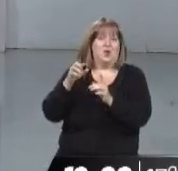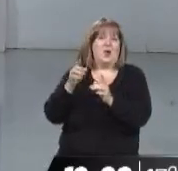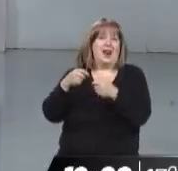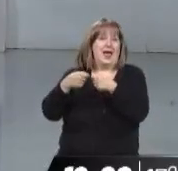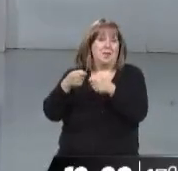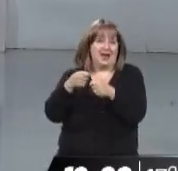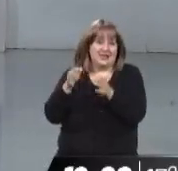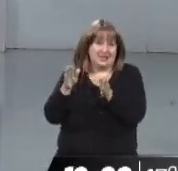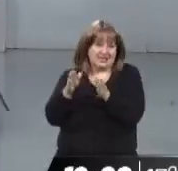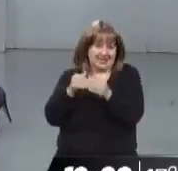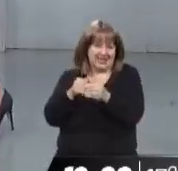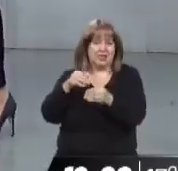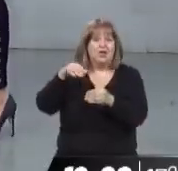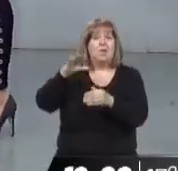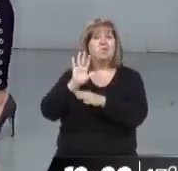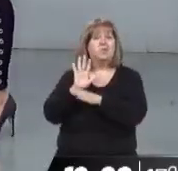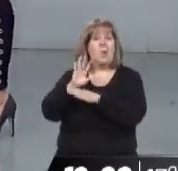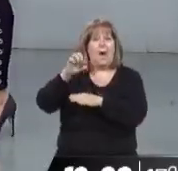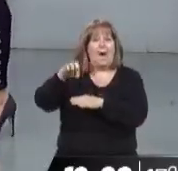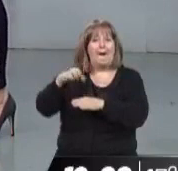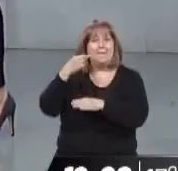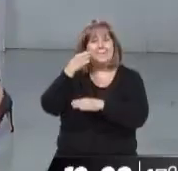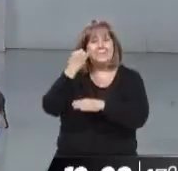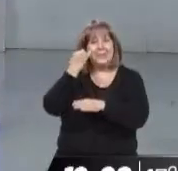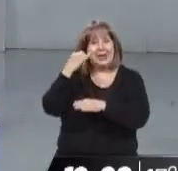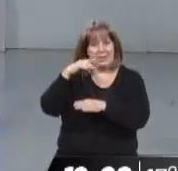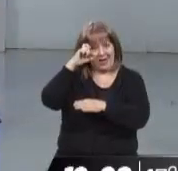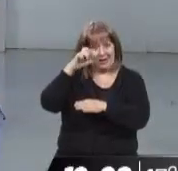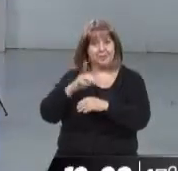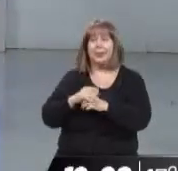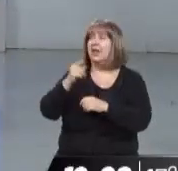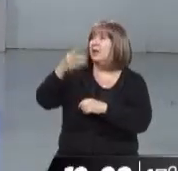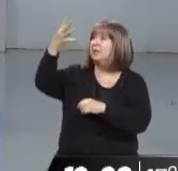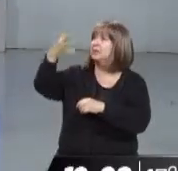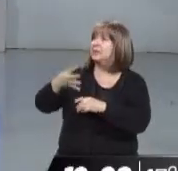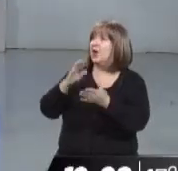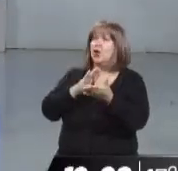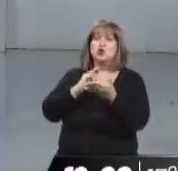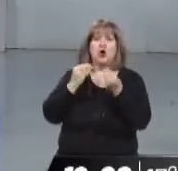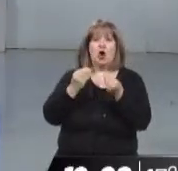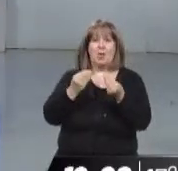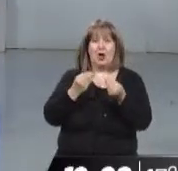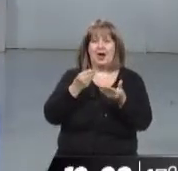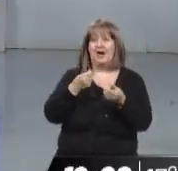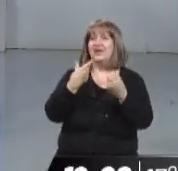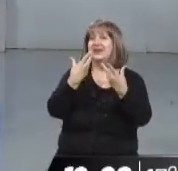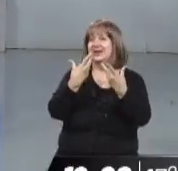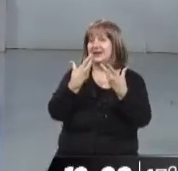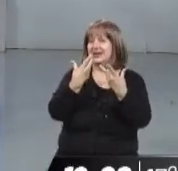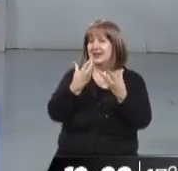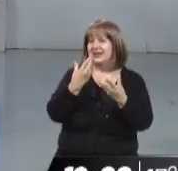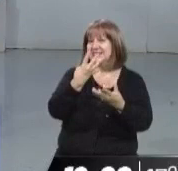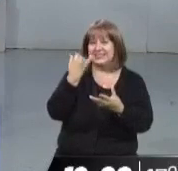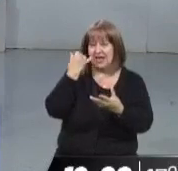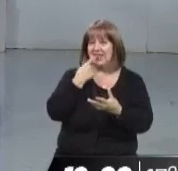¿no? Su propio desarrollo personal, me encanta, en el trabajo. Bueno, repasemos entonces cómo sería este nuevo refuerzo a los ingresos. Bueno, los